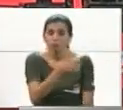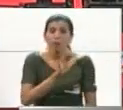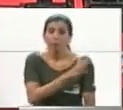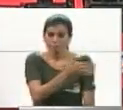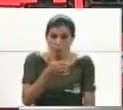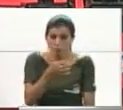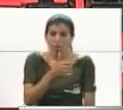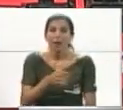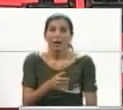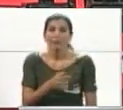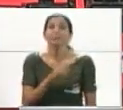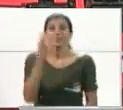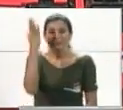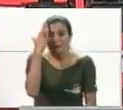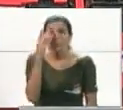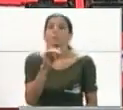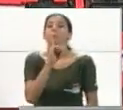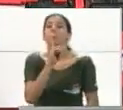prefieren callar.